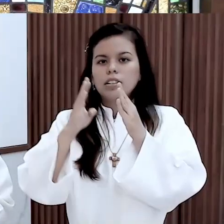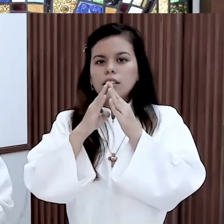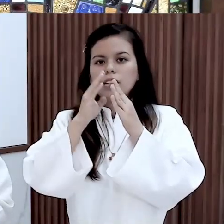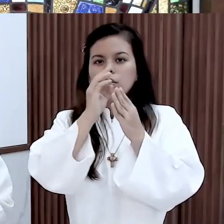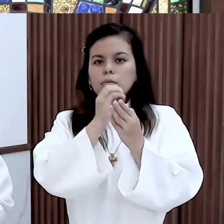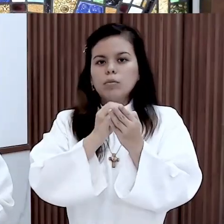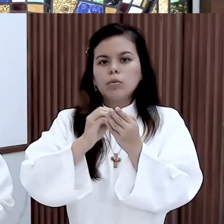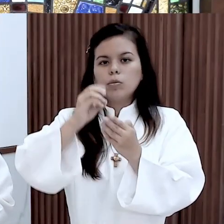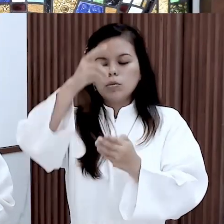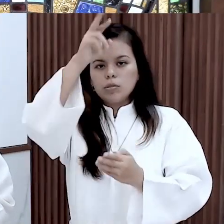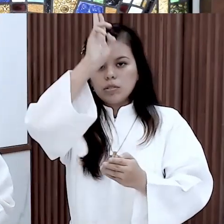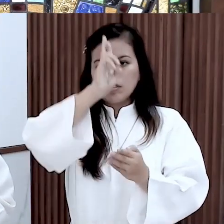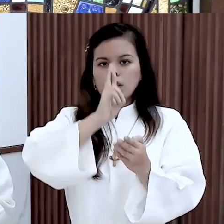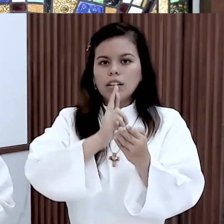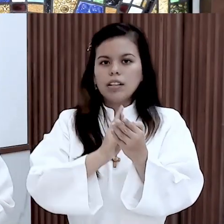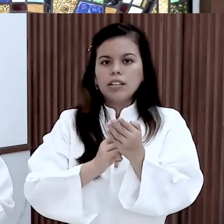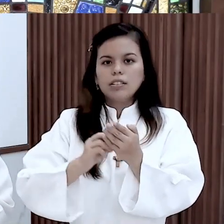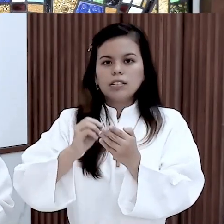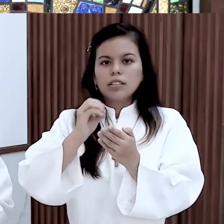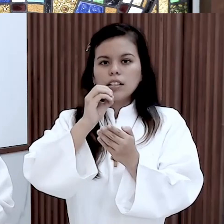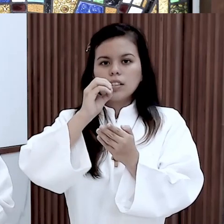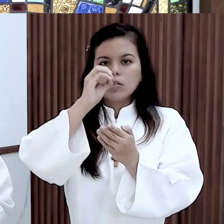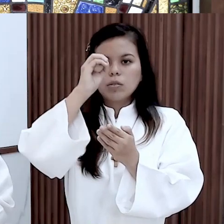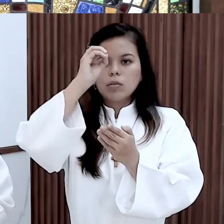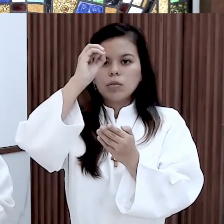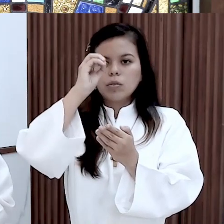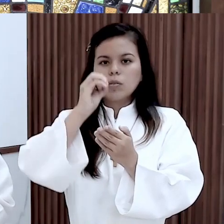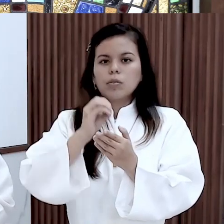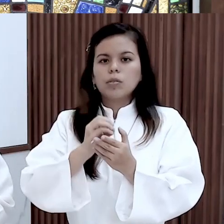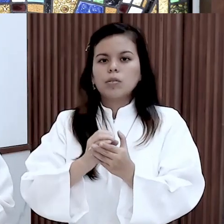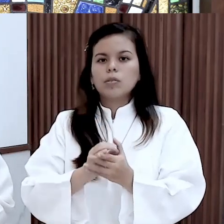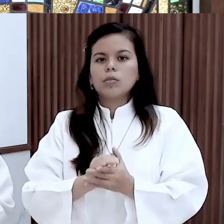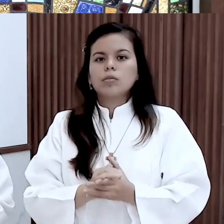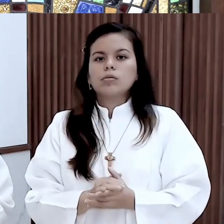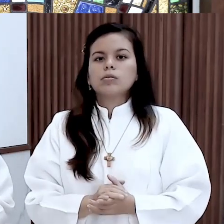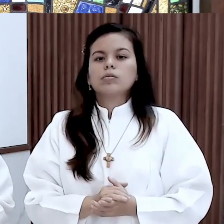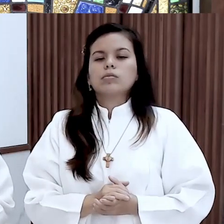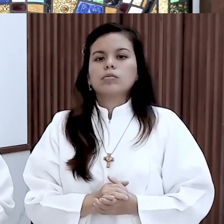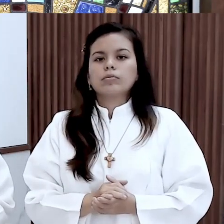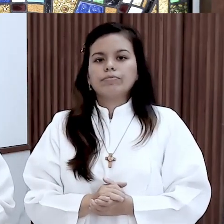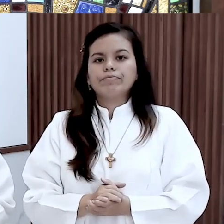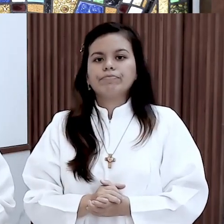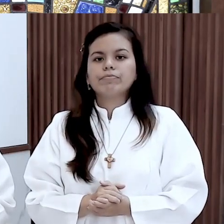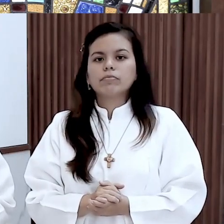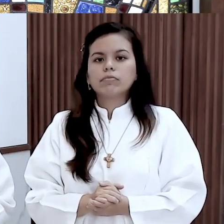las tribus del Señor.